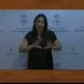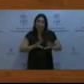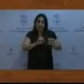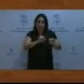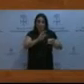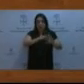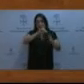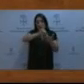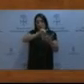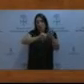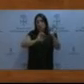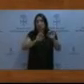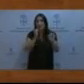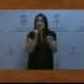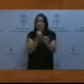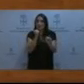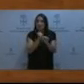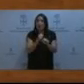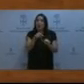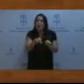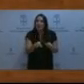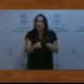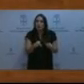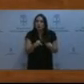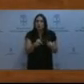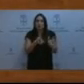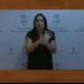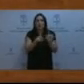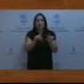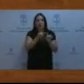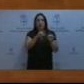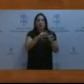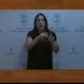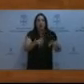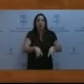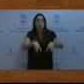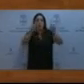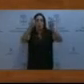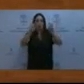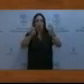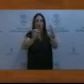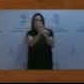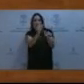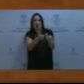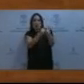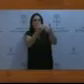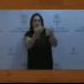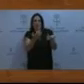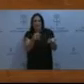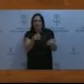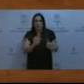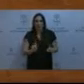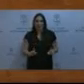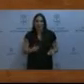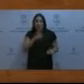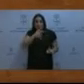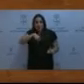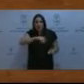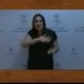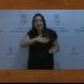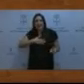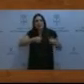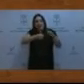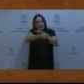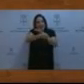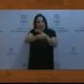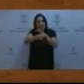de empleo no se puede ni se debe considerar como pionero ni modélico, si de lo que estamos hablando y por lo que están luchando es por la integración